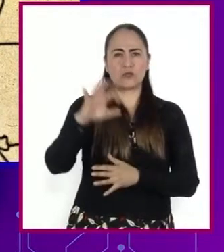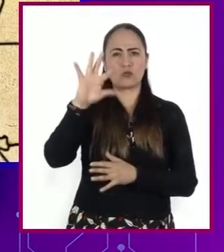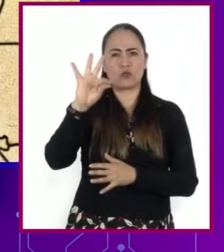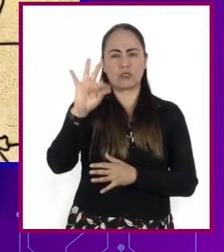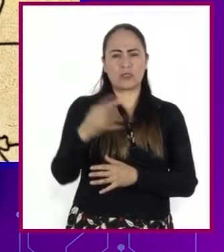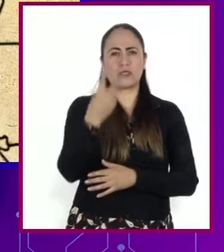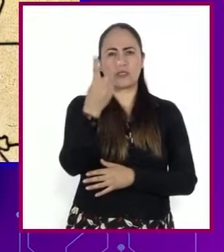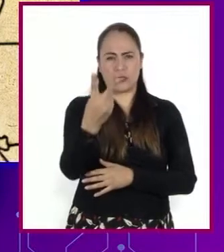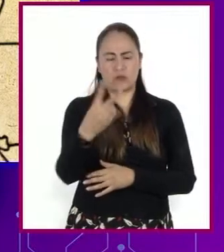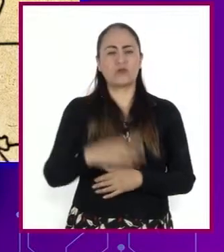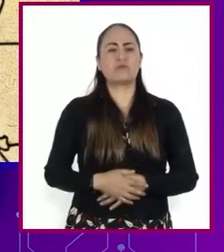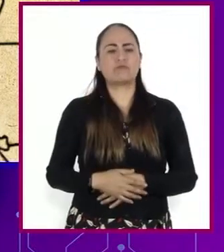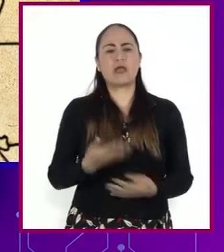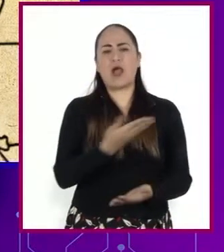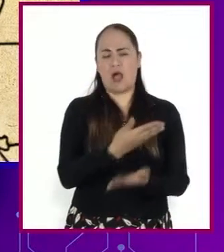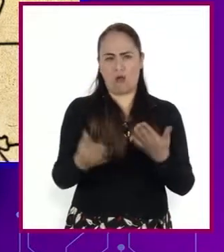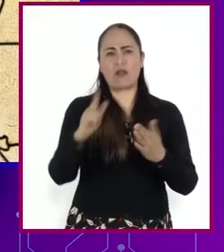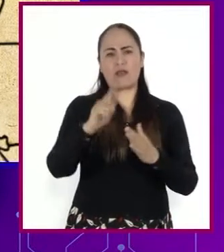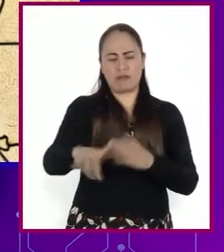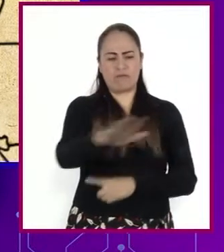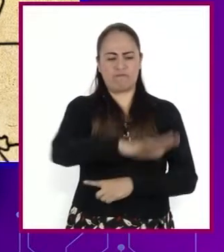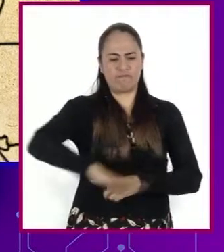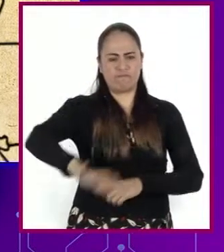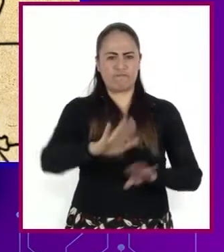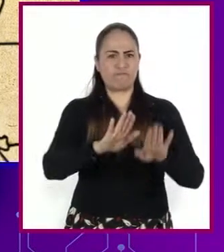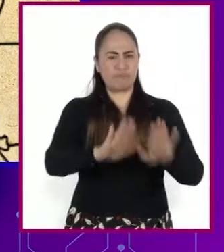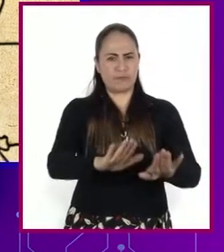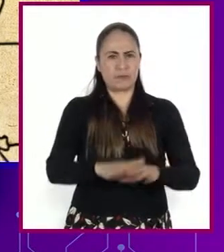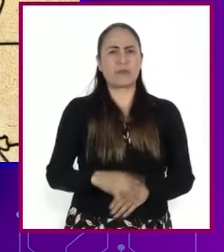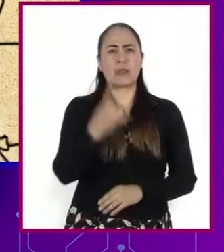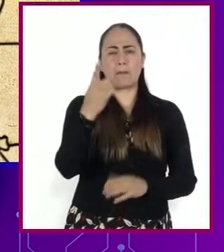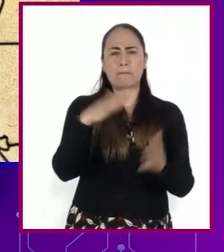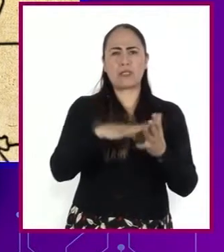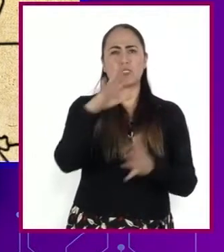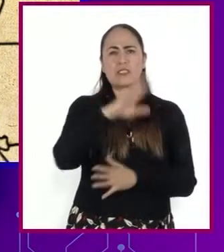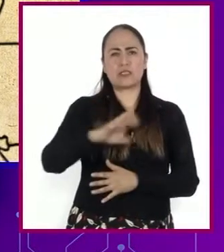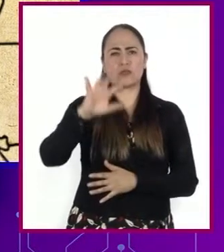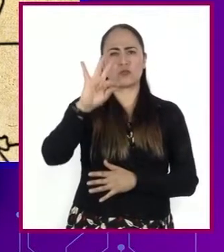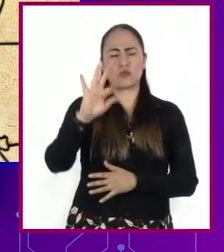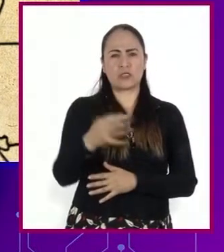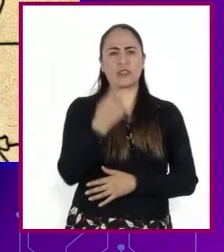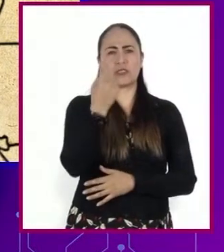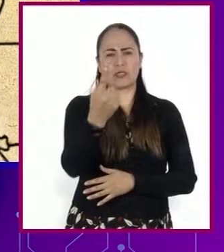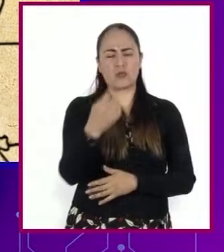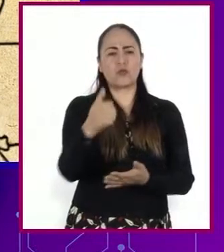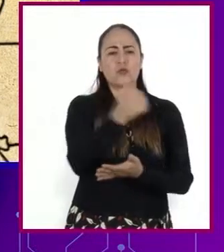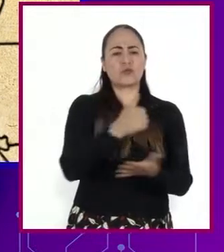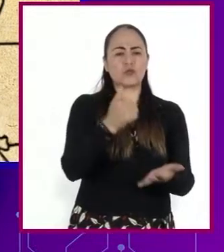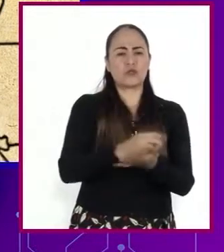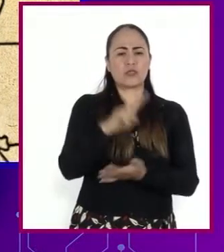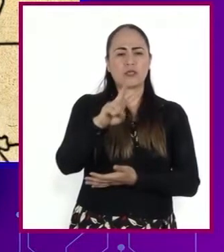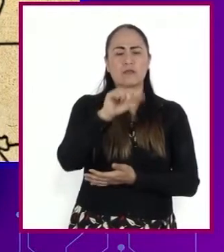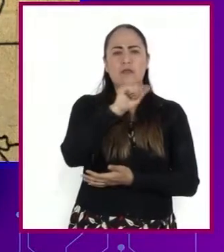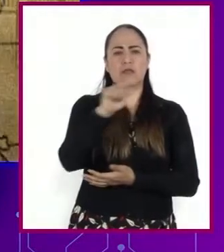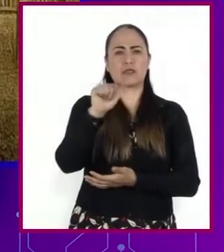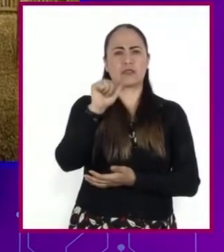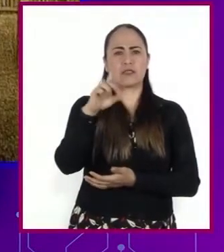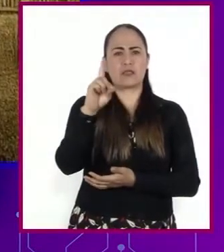lago de Chapala hasta Culiacán. En 1531, Nuño de Guzmán logró conformar el reino de Nueva Galicia.